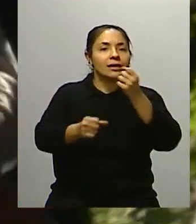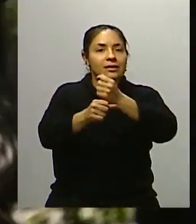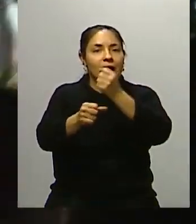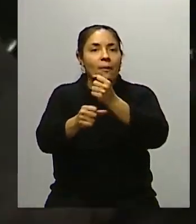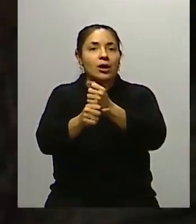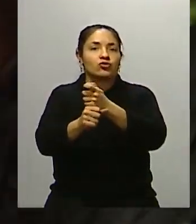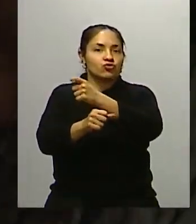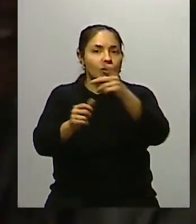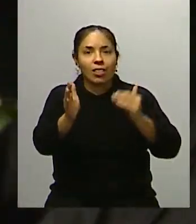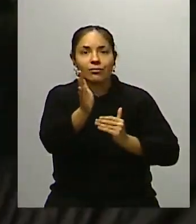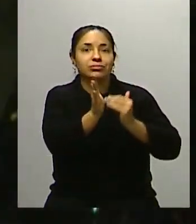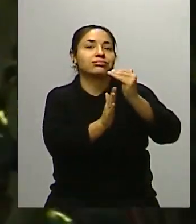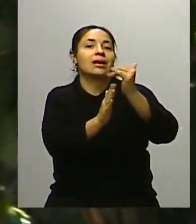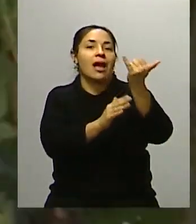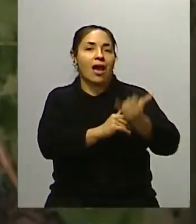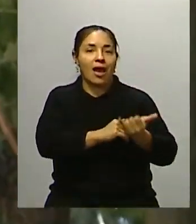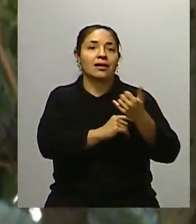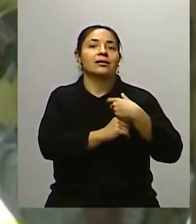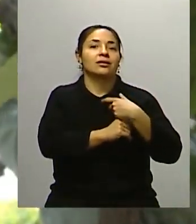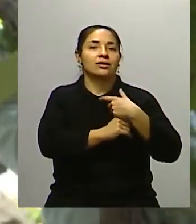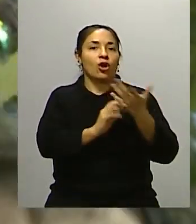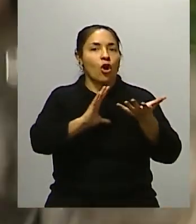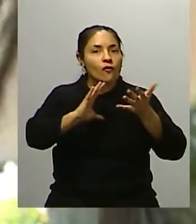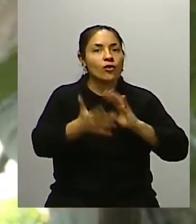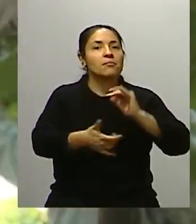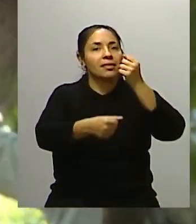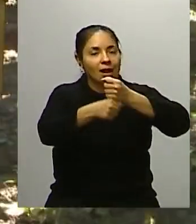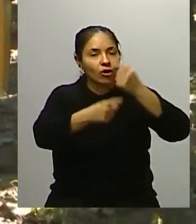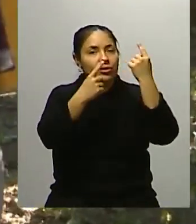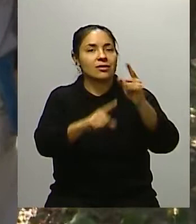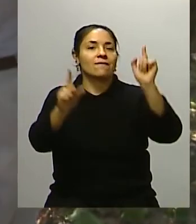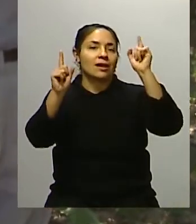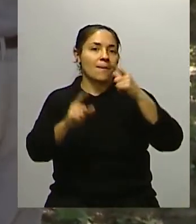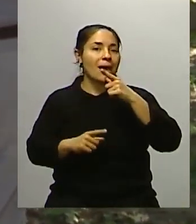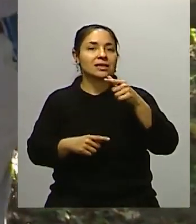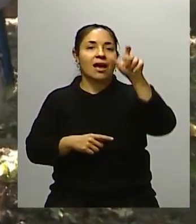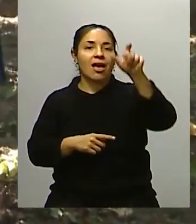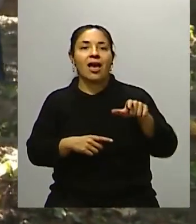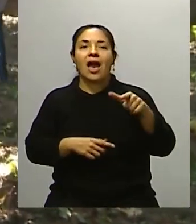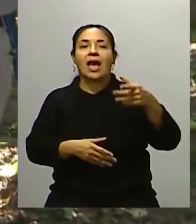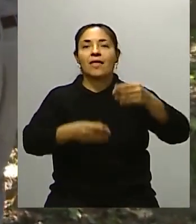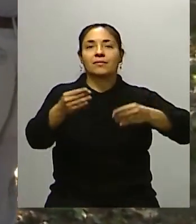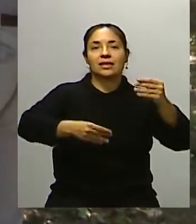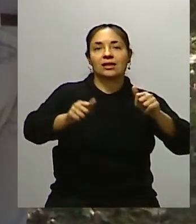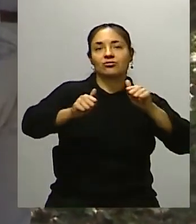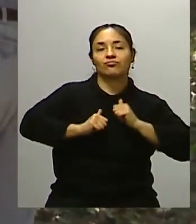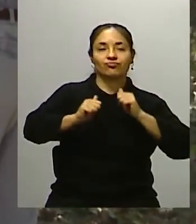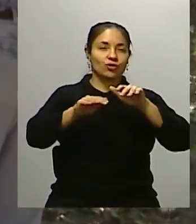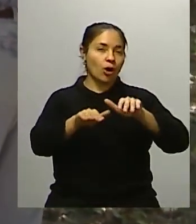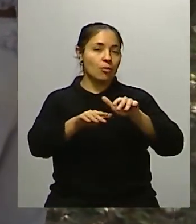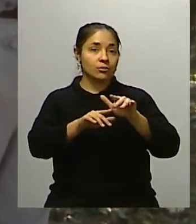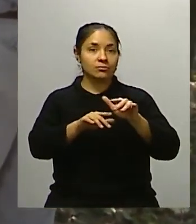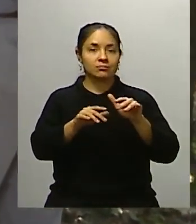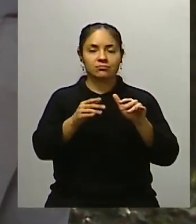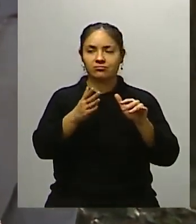más elevado, en donde se ofrecen otras condiciones, donde apareciese que van a estar trabajando, no sé, administrativo nada más, y se van dejando